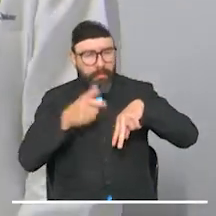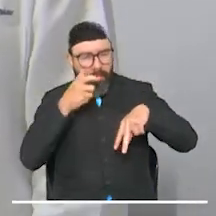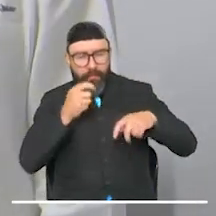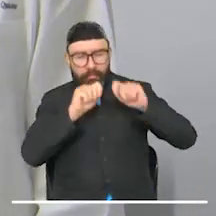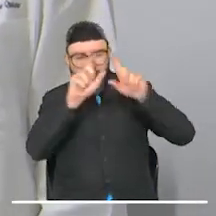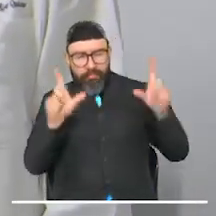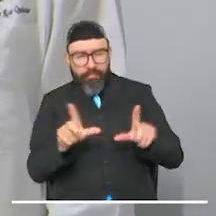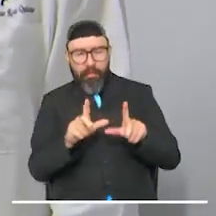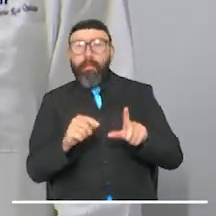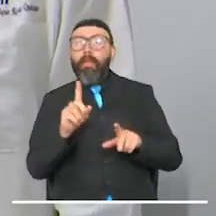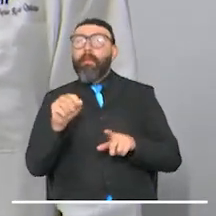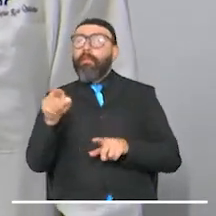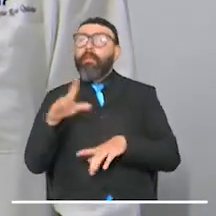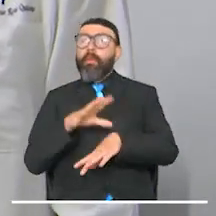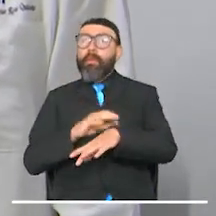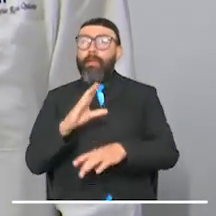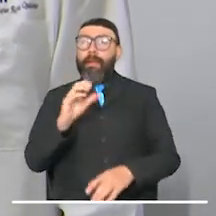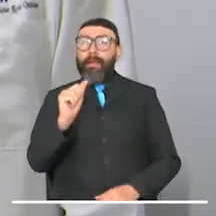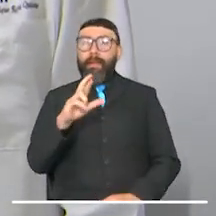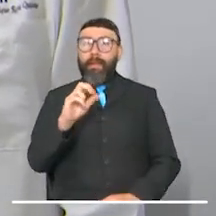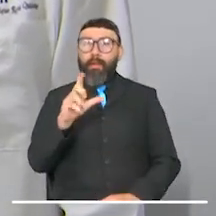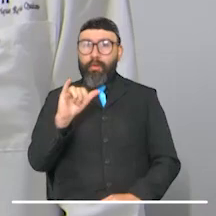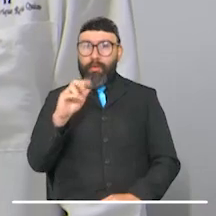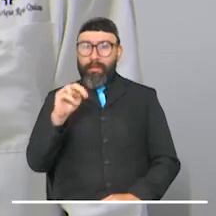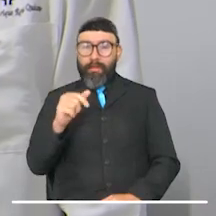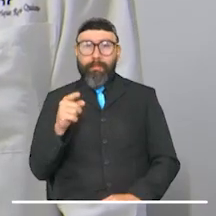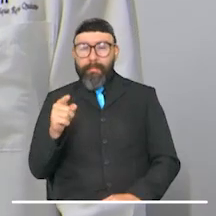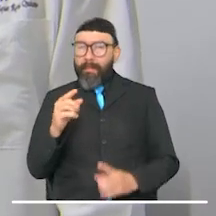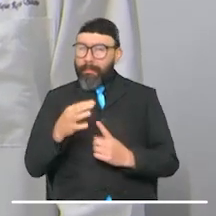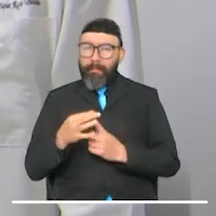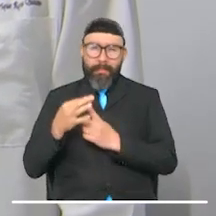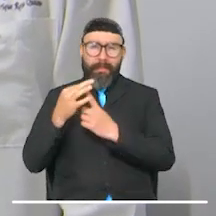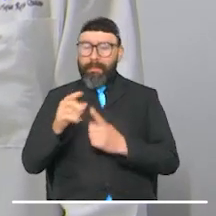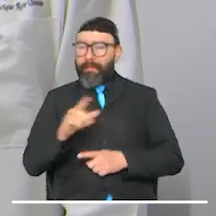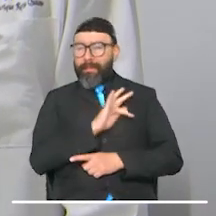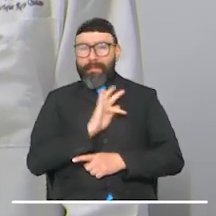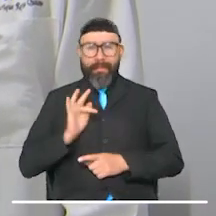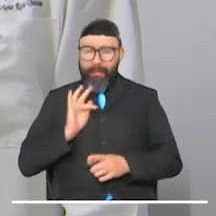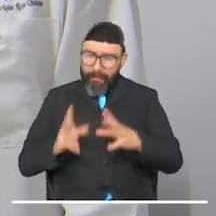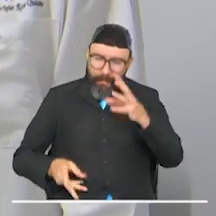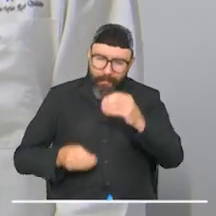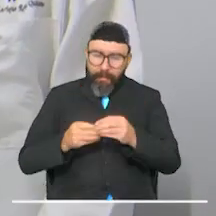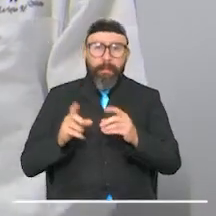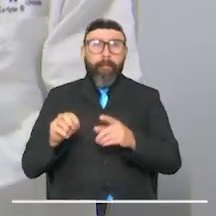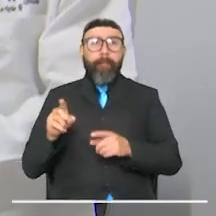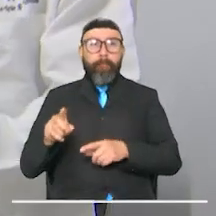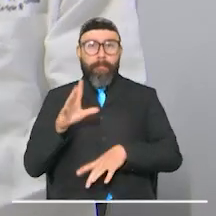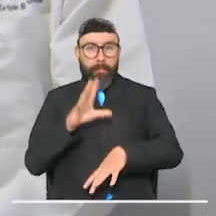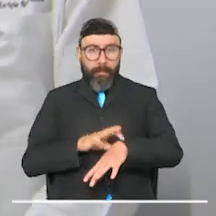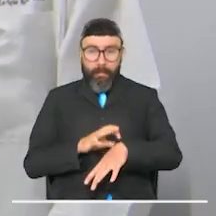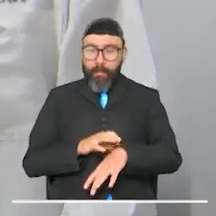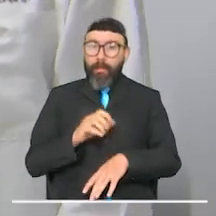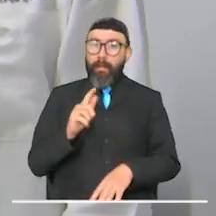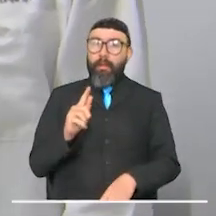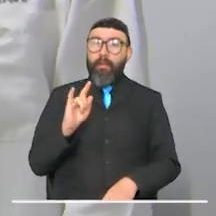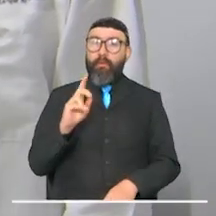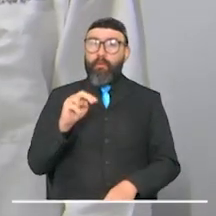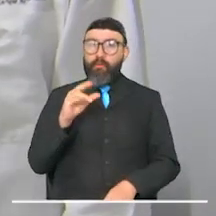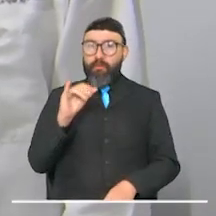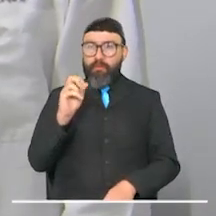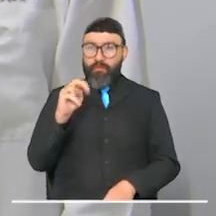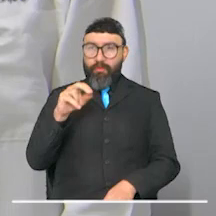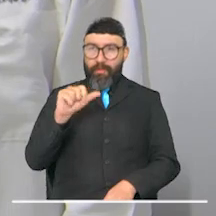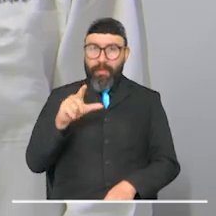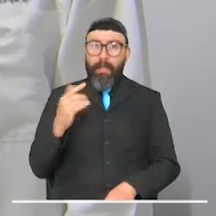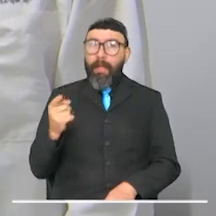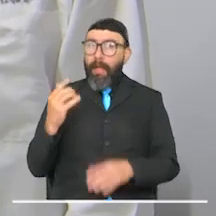doctora Carolina giraldo es especialista en terapias complementarias en medicina funcionales está actualmente cursando